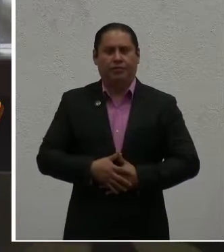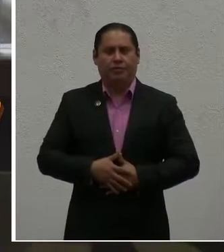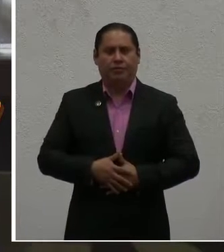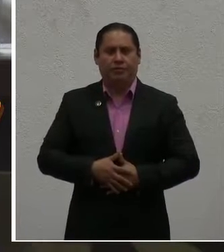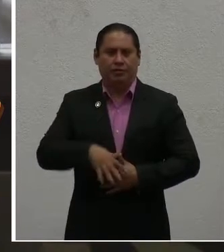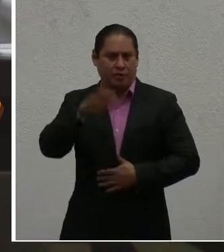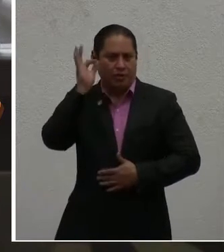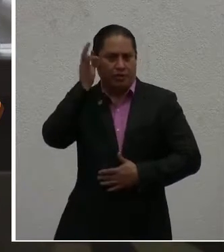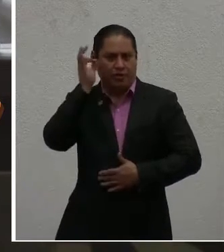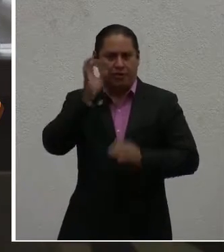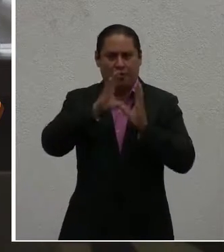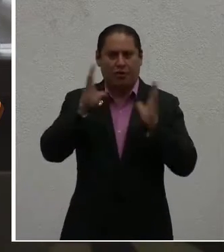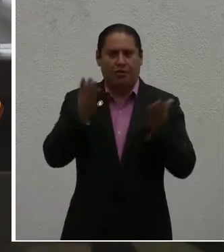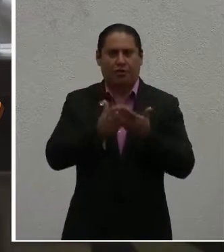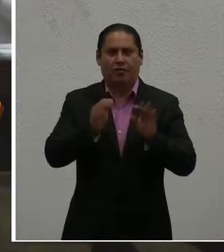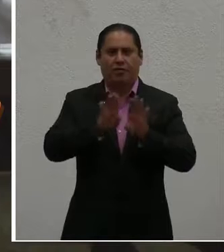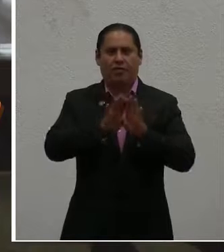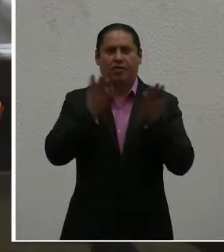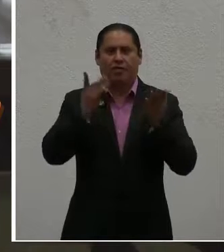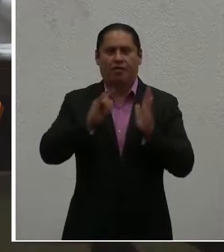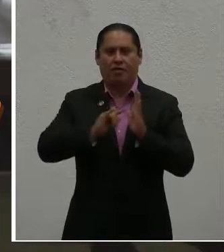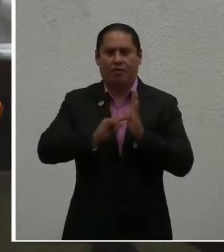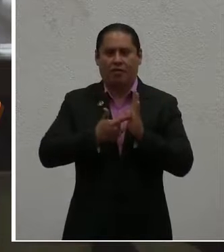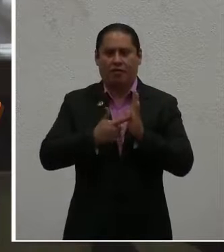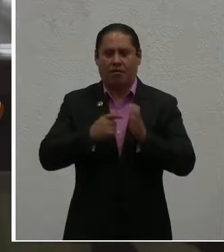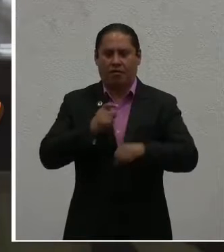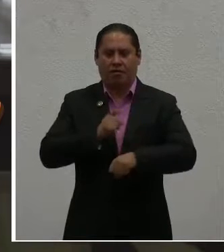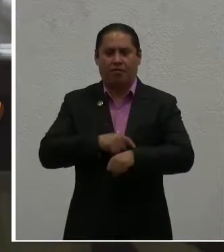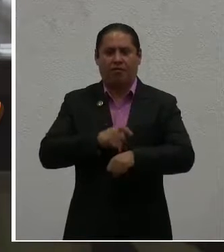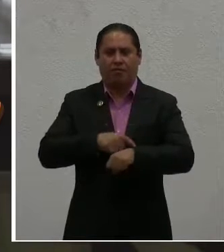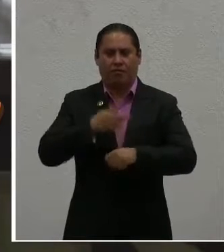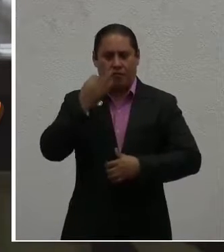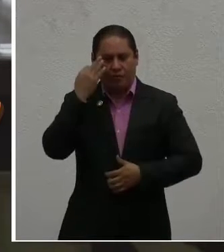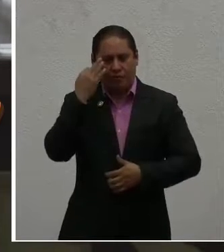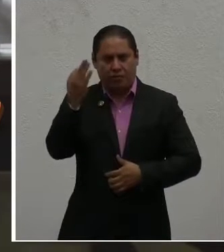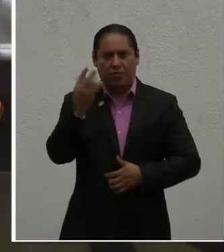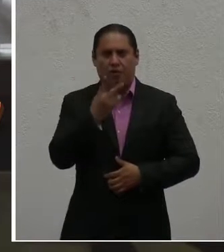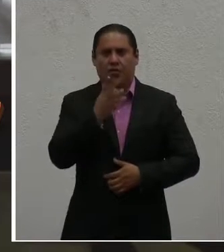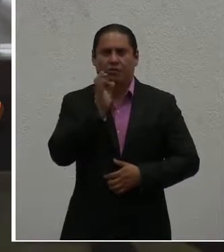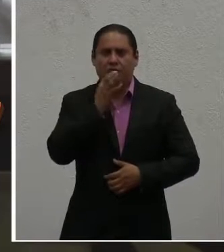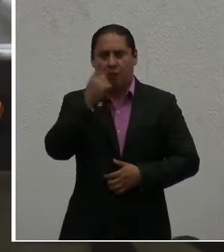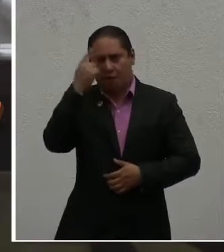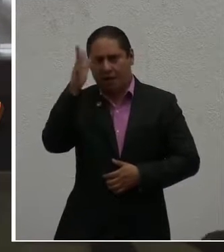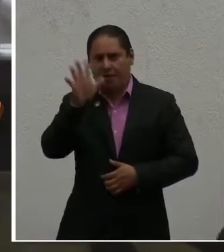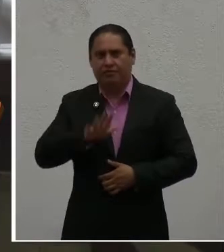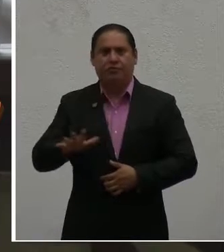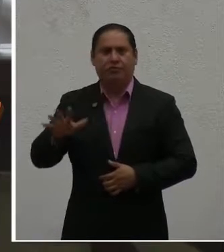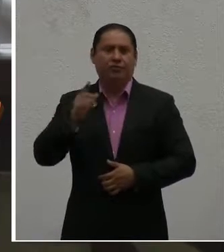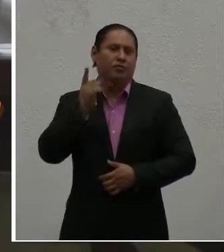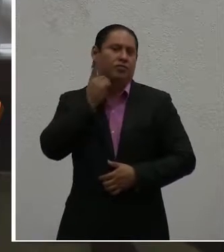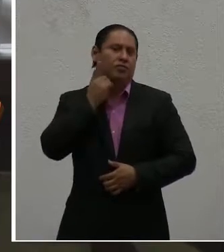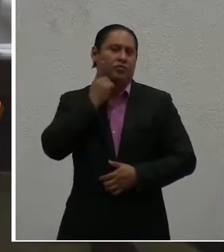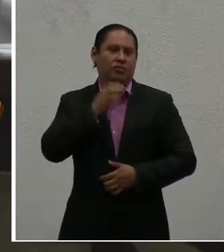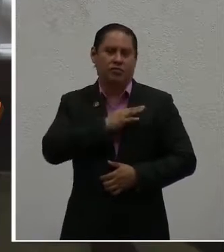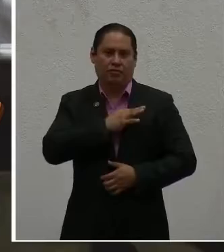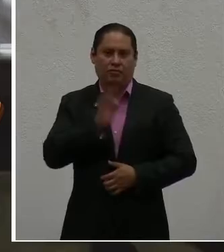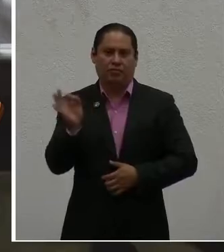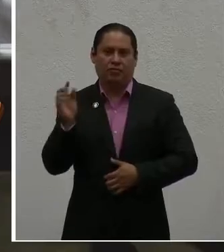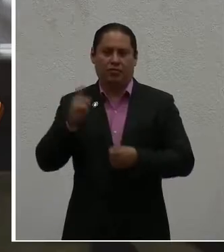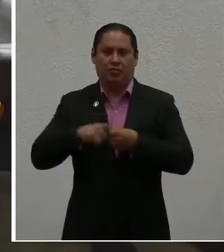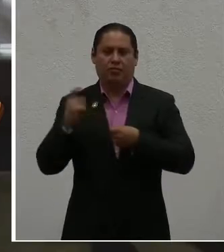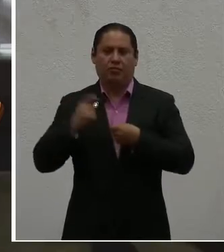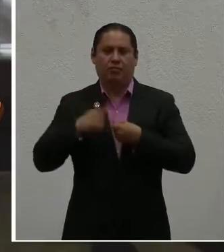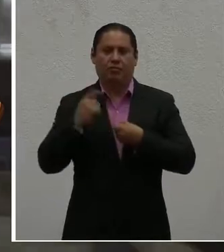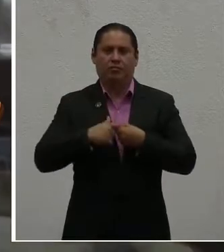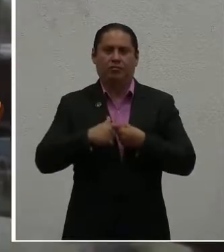Solicito a la Secretaría de Servicios Parlamentarios abra el sistema electrónico hasta por 2 minutos para que las diputadas y los diputados